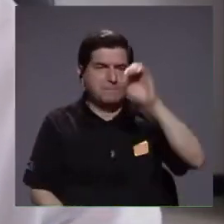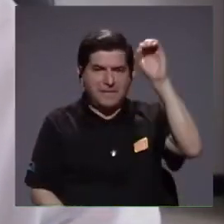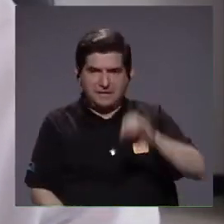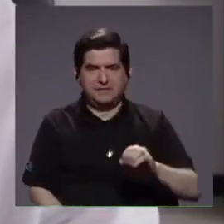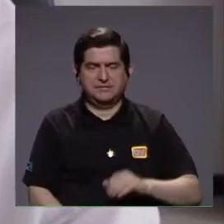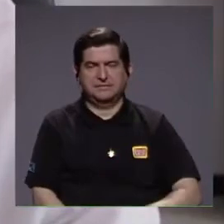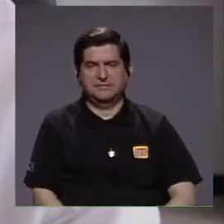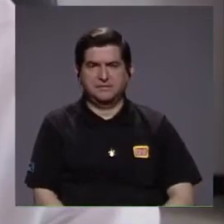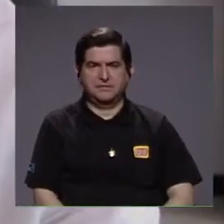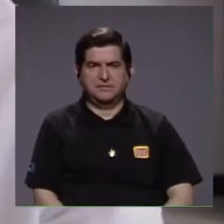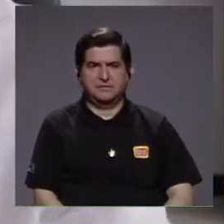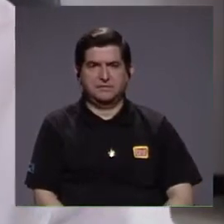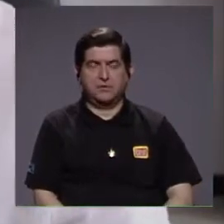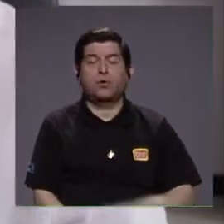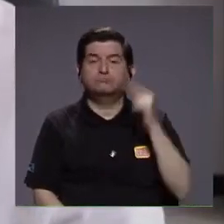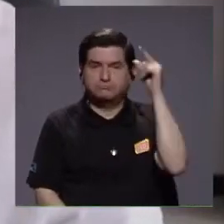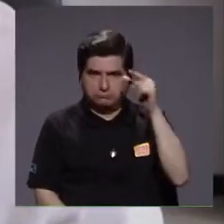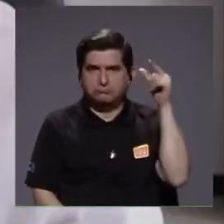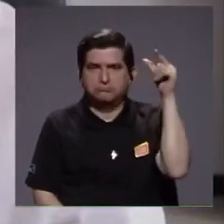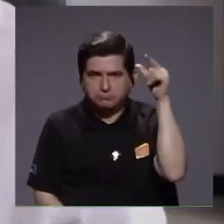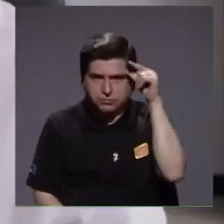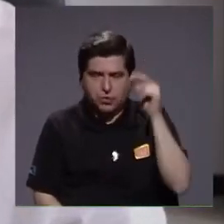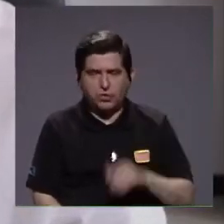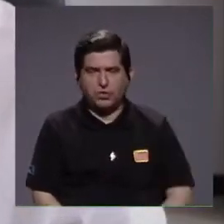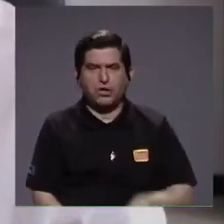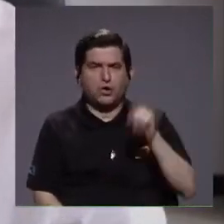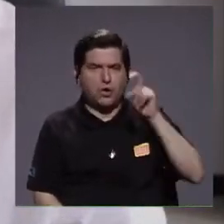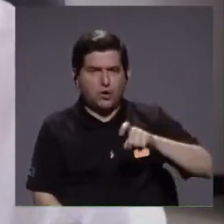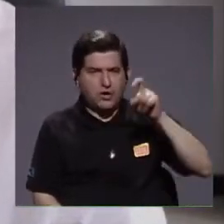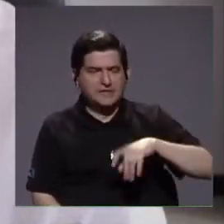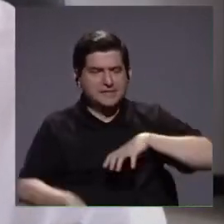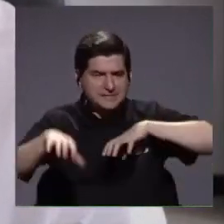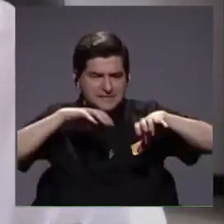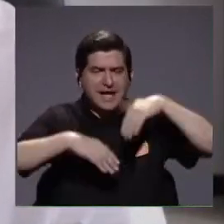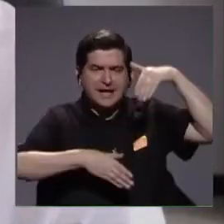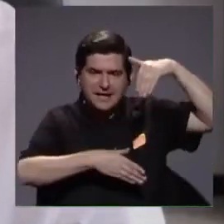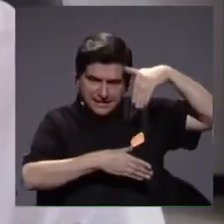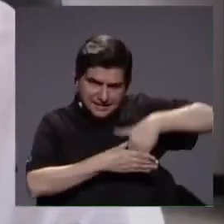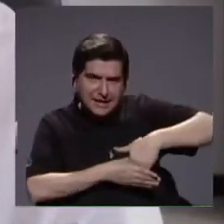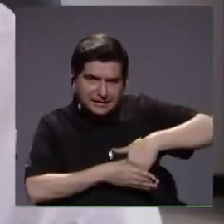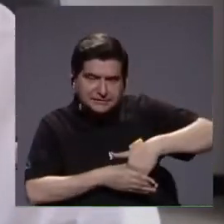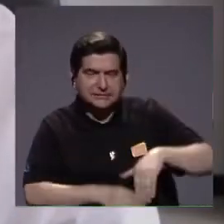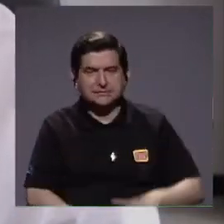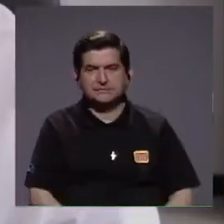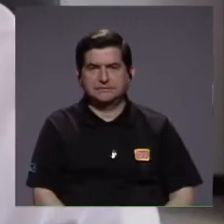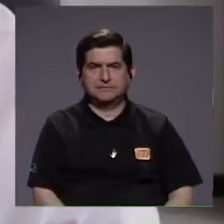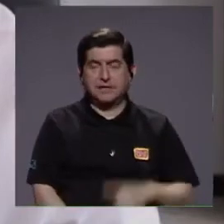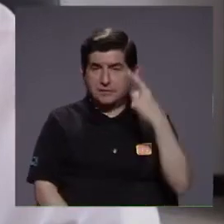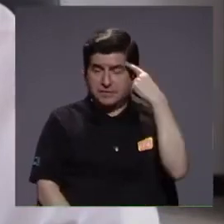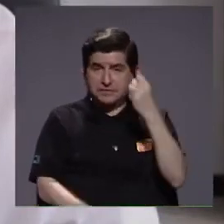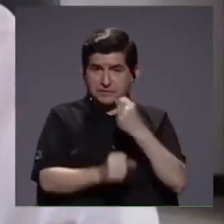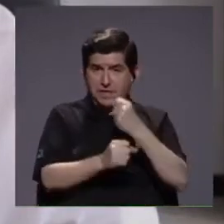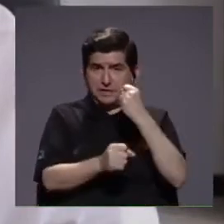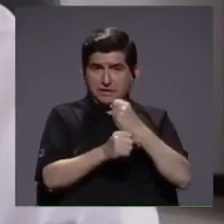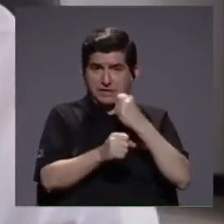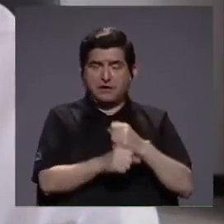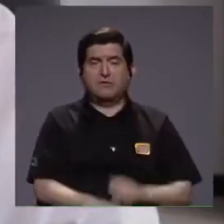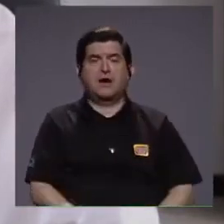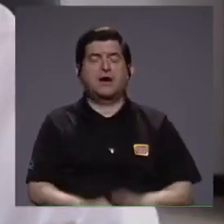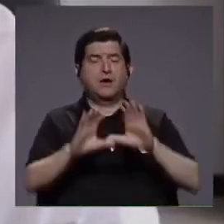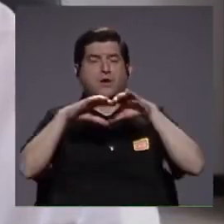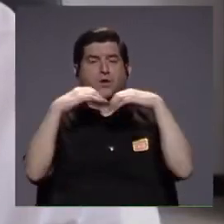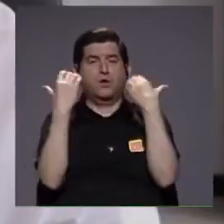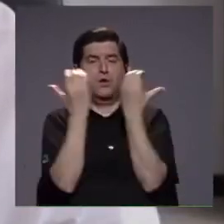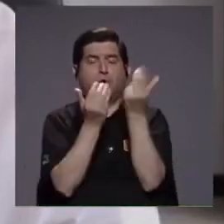del 25%, para lo cual, por supuesto, que debemos generar las acciones internas, dígase el trabajo en